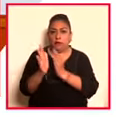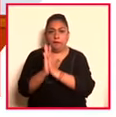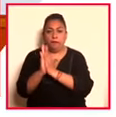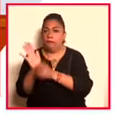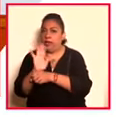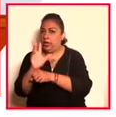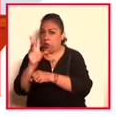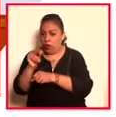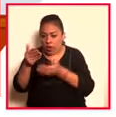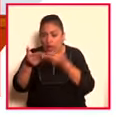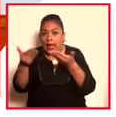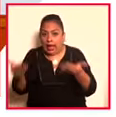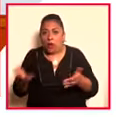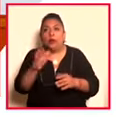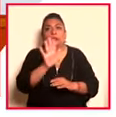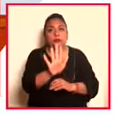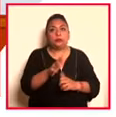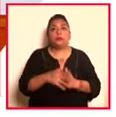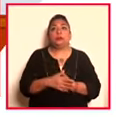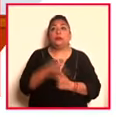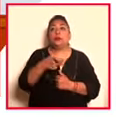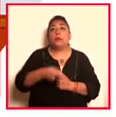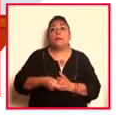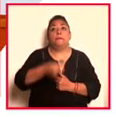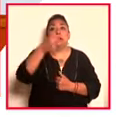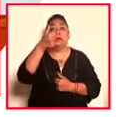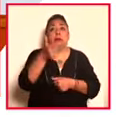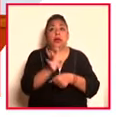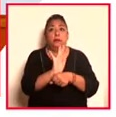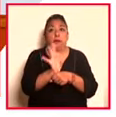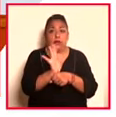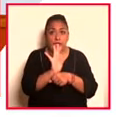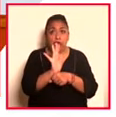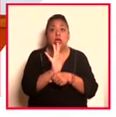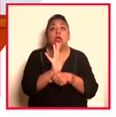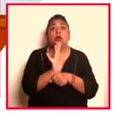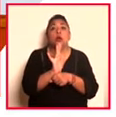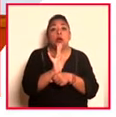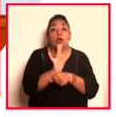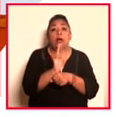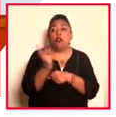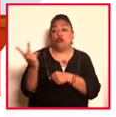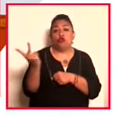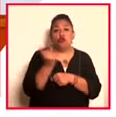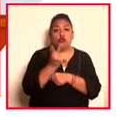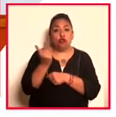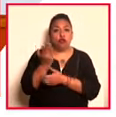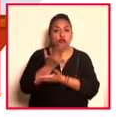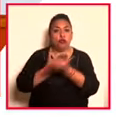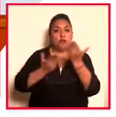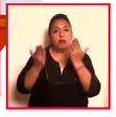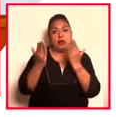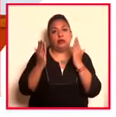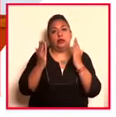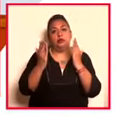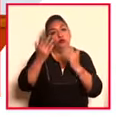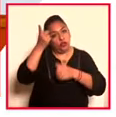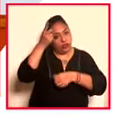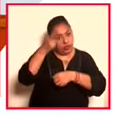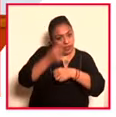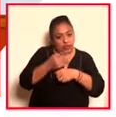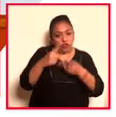que esta es la primera película en que figuramos ambos compartiendo créditos en dirección y en